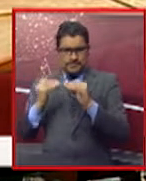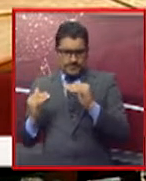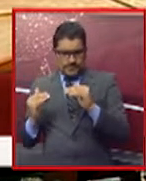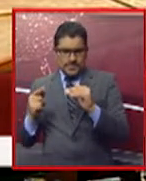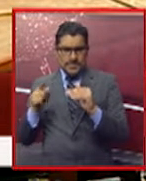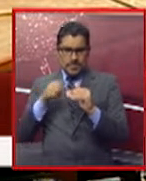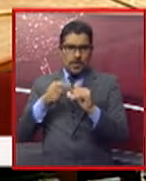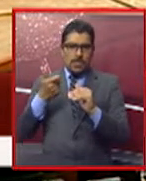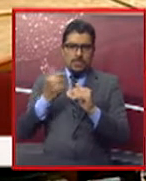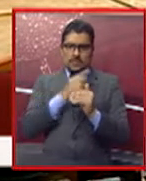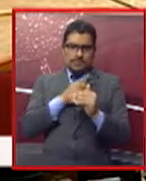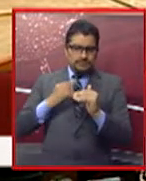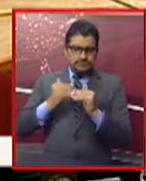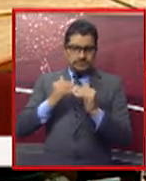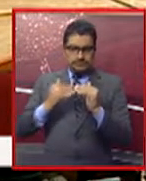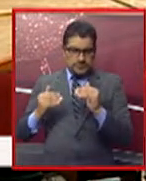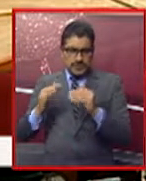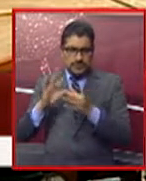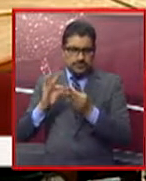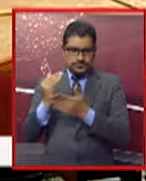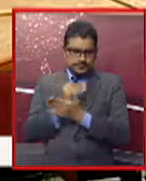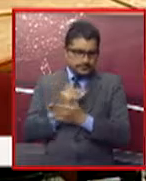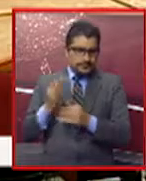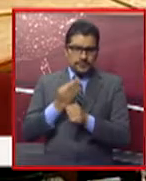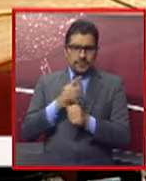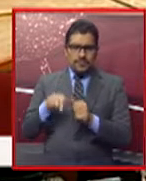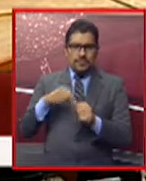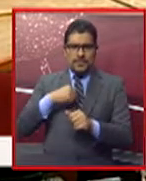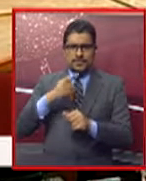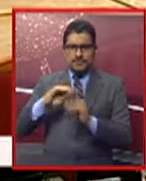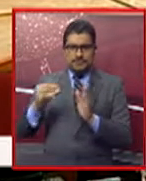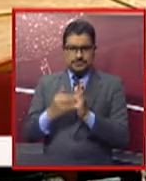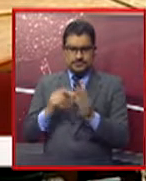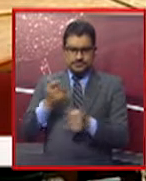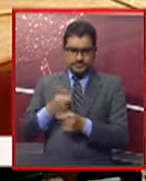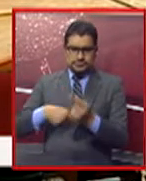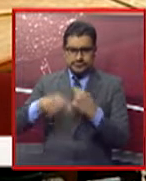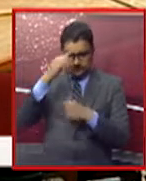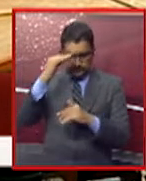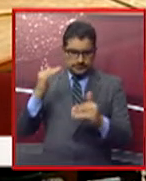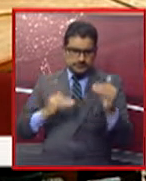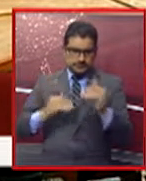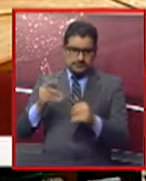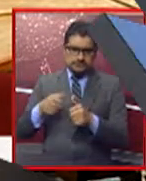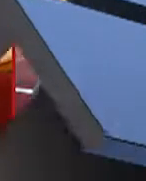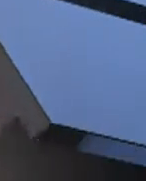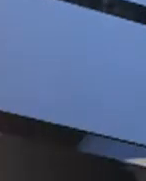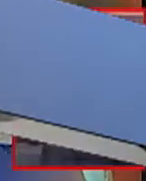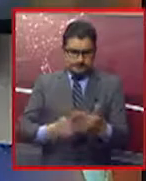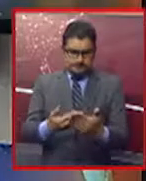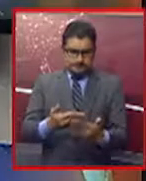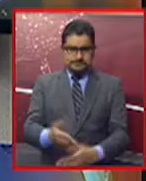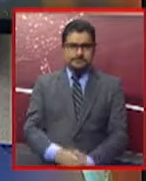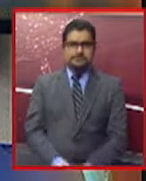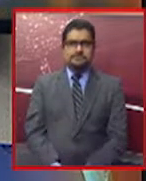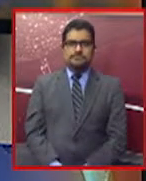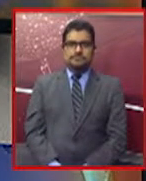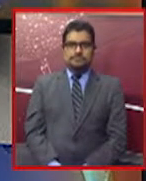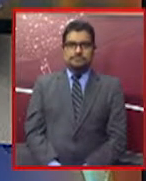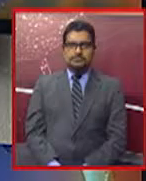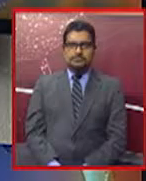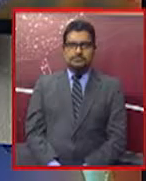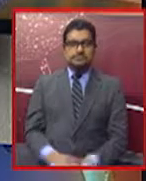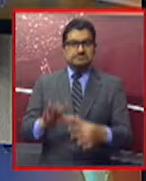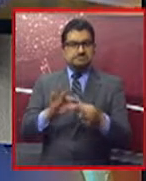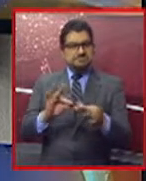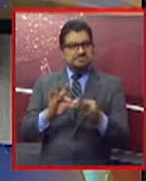de la deuda y generar condiciones superavitarias en el balance primario. Luego de escuchar